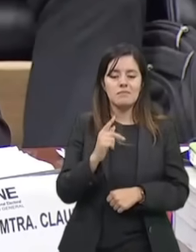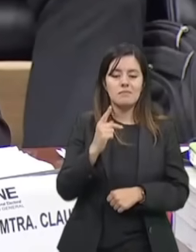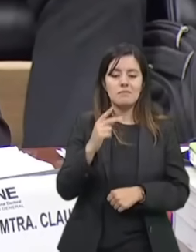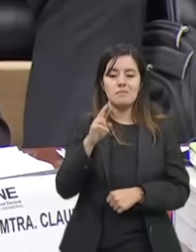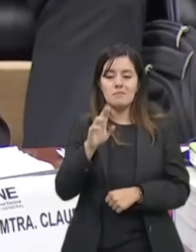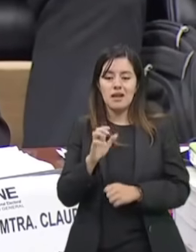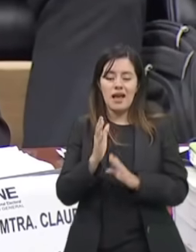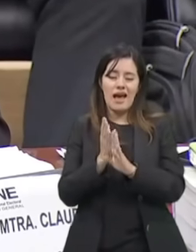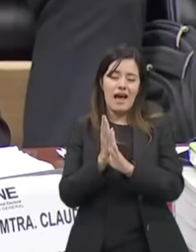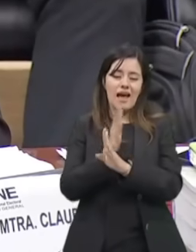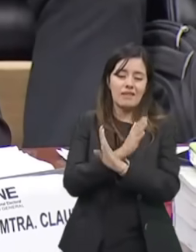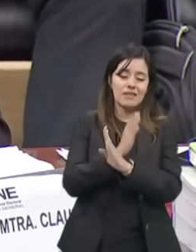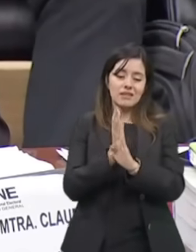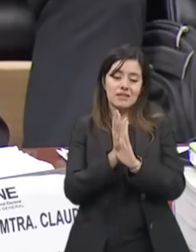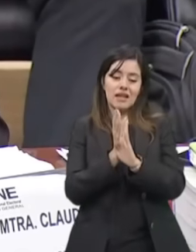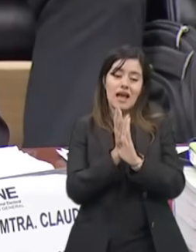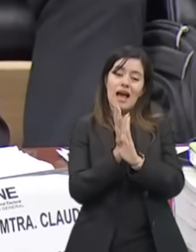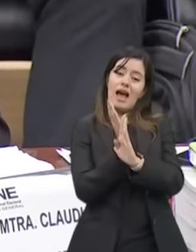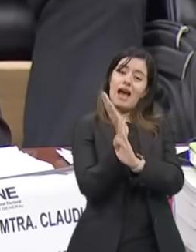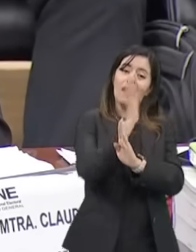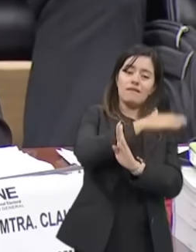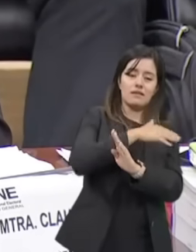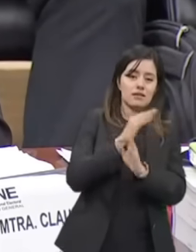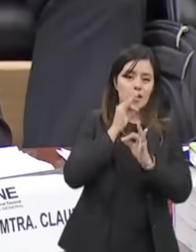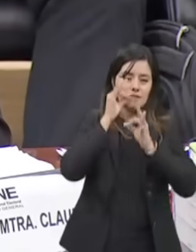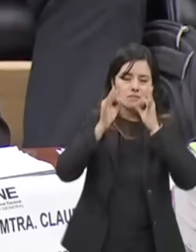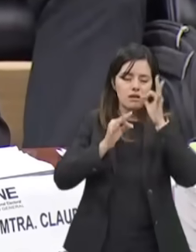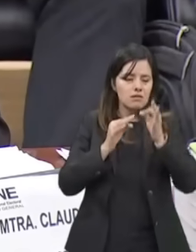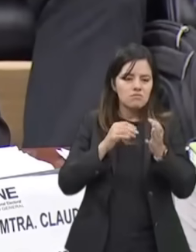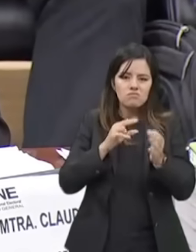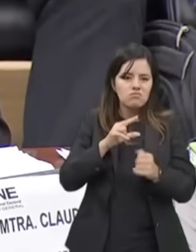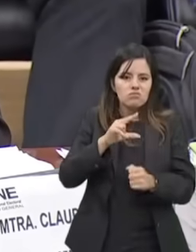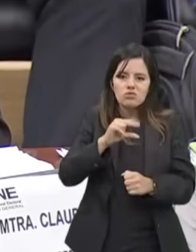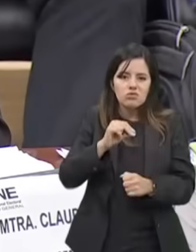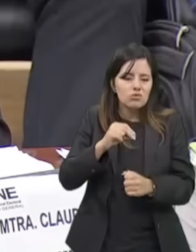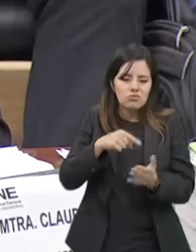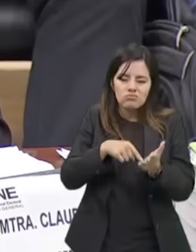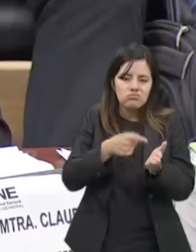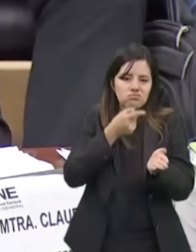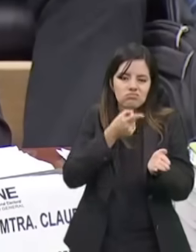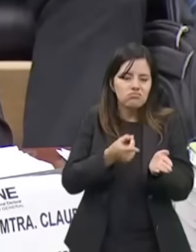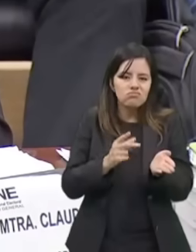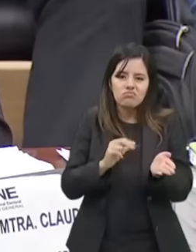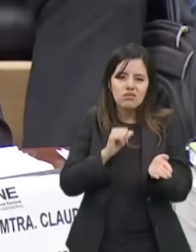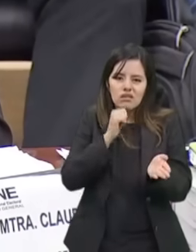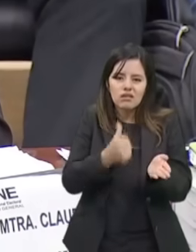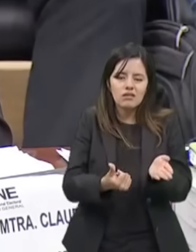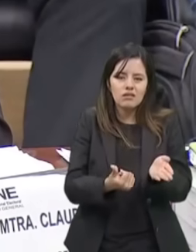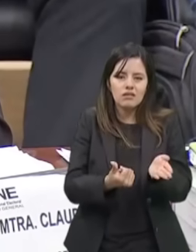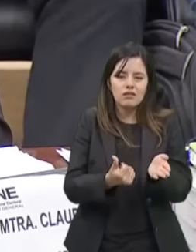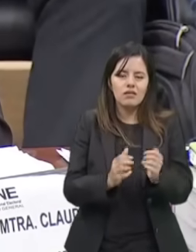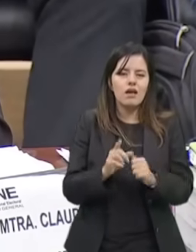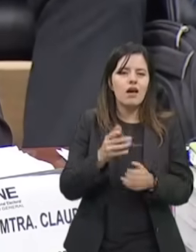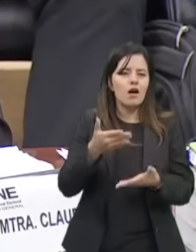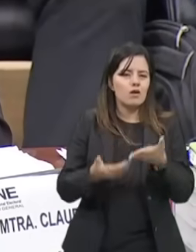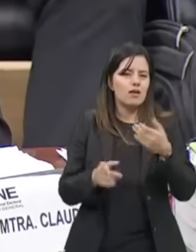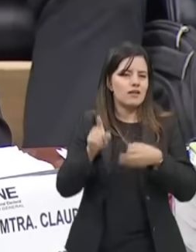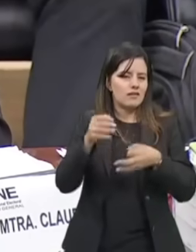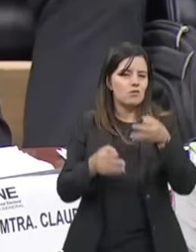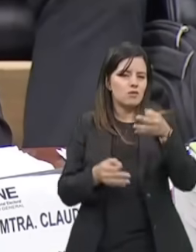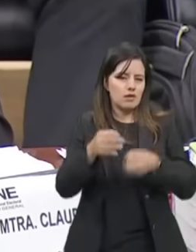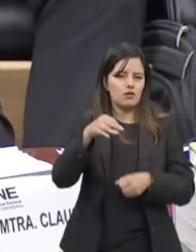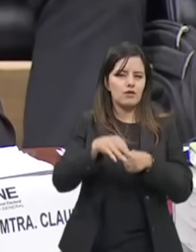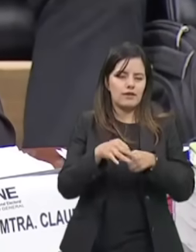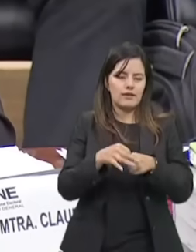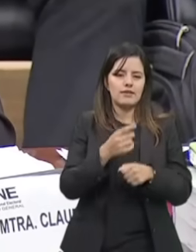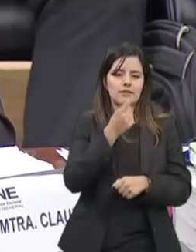pre-campañas. Lo que el Tribunal Electoral nos ha ordenado en su reciente sentencia es, cito,